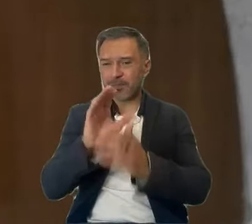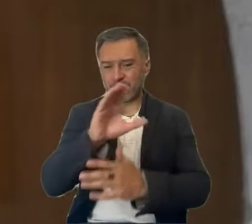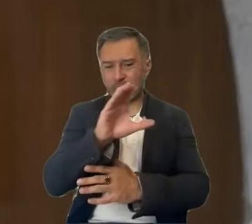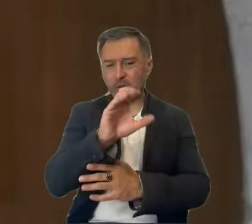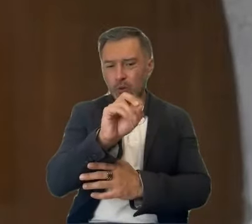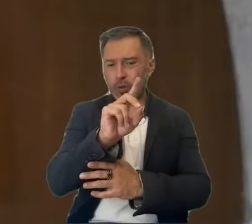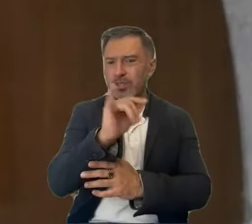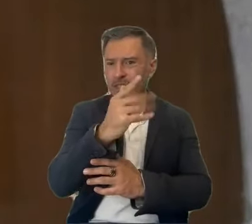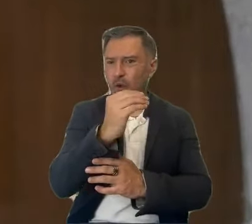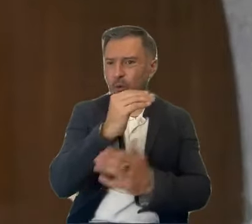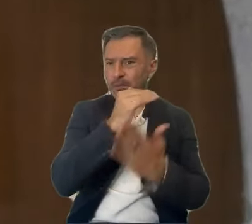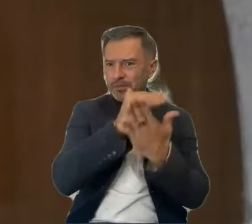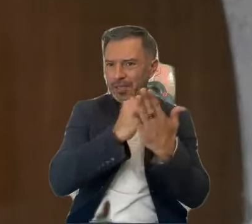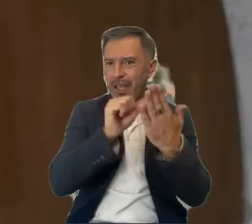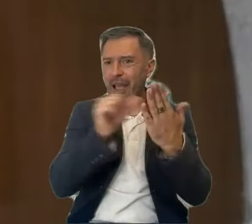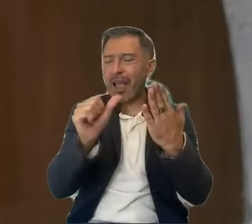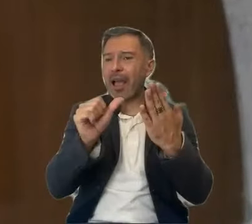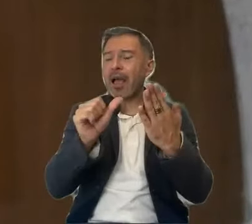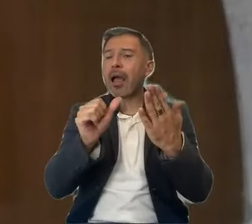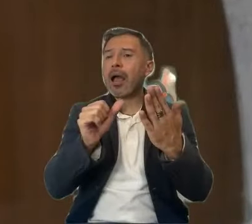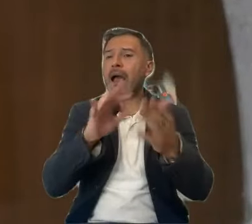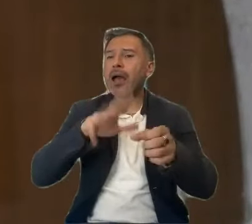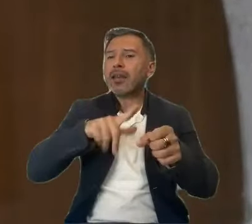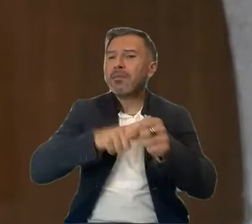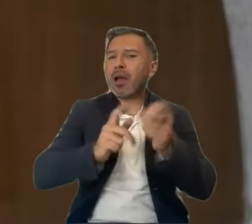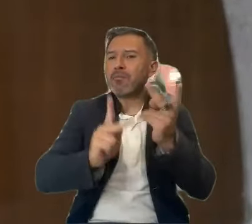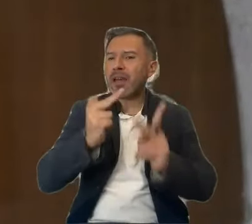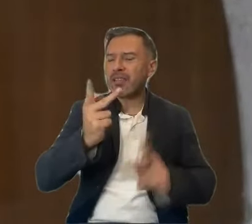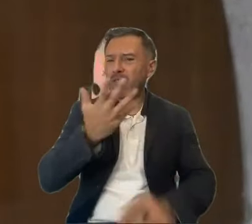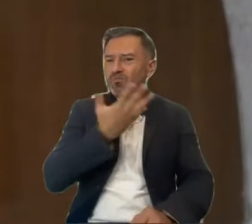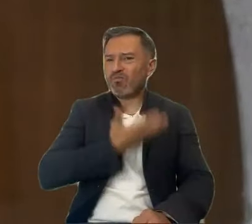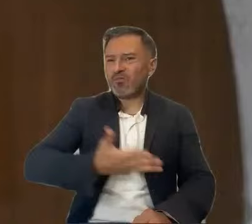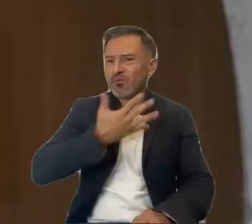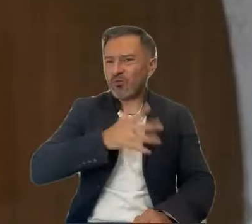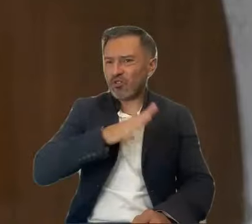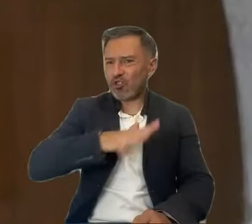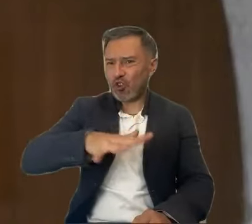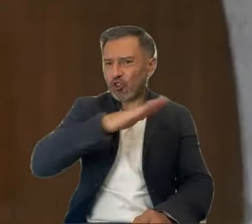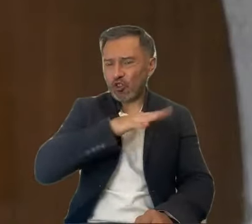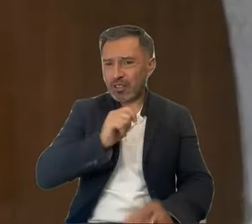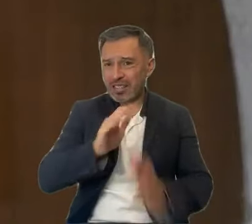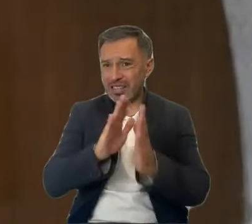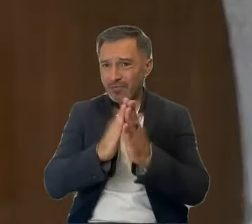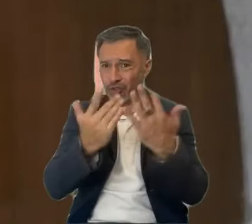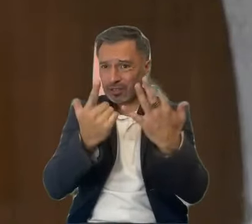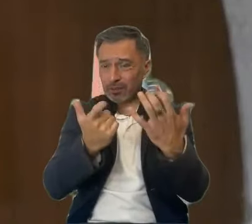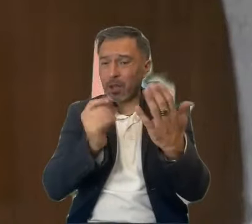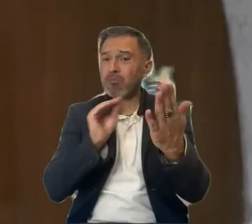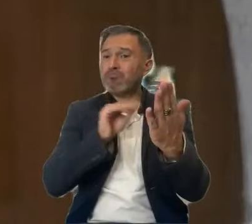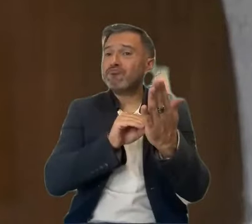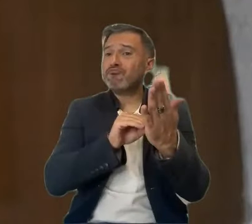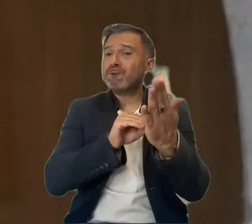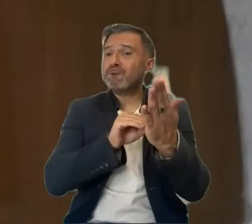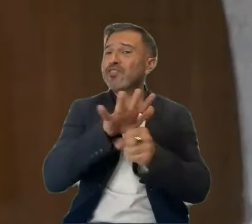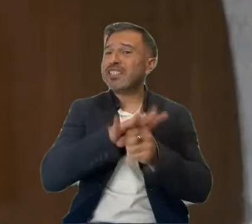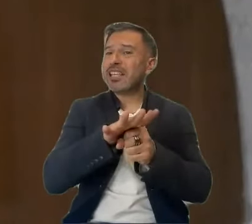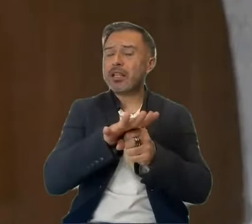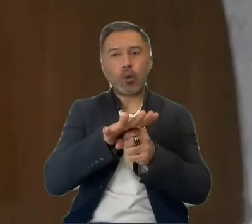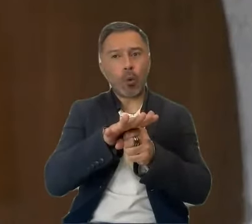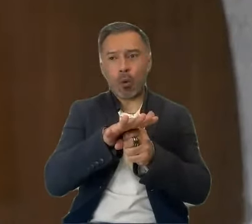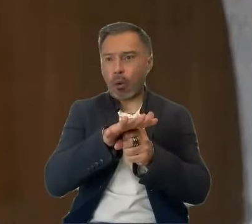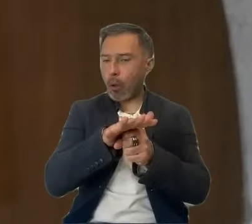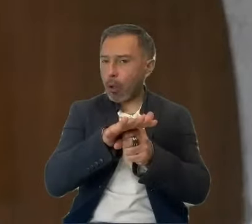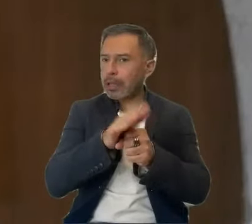la Biodiversidad, sino una ley totalmente nueva, totalmente